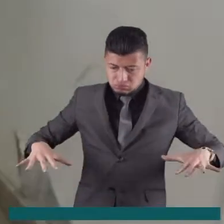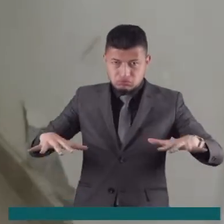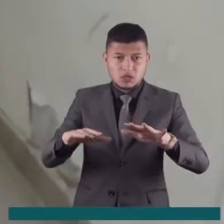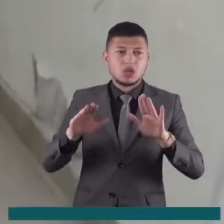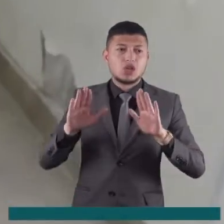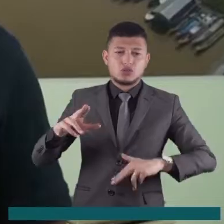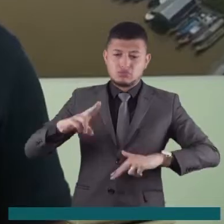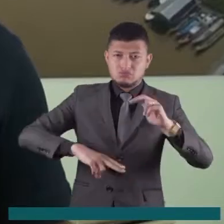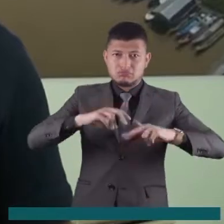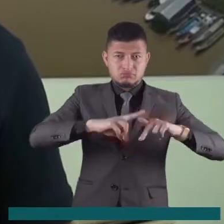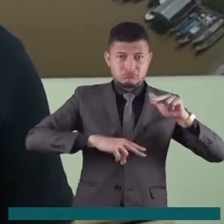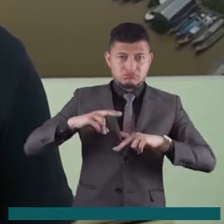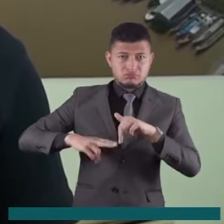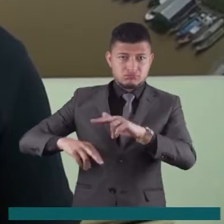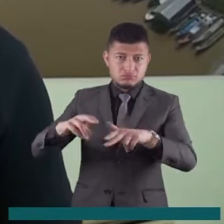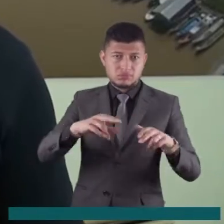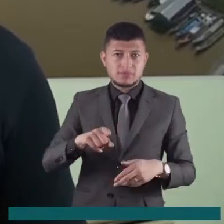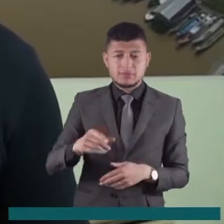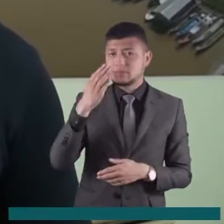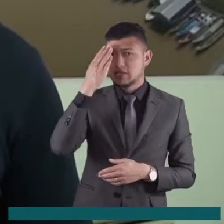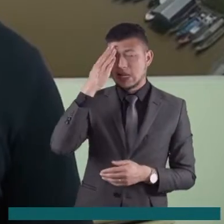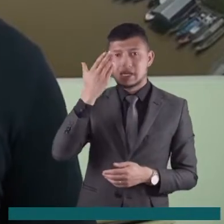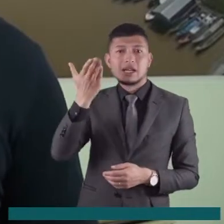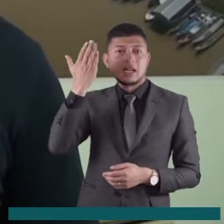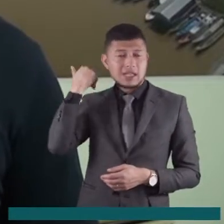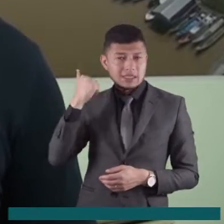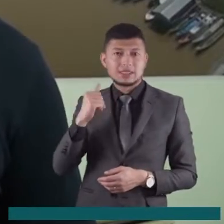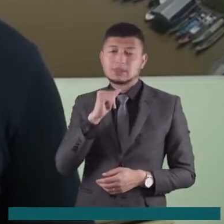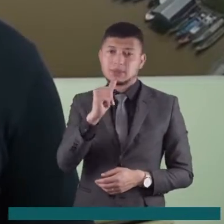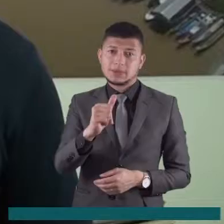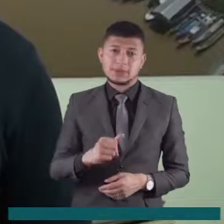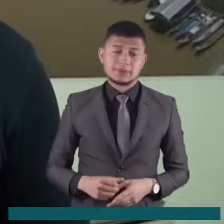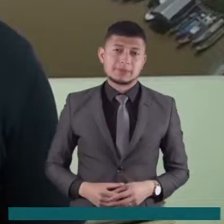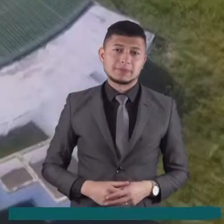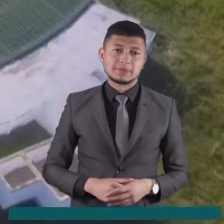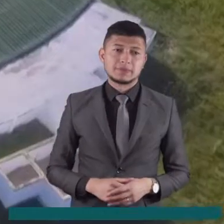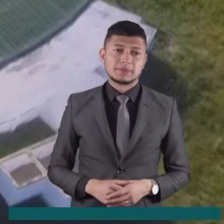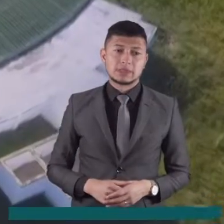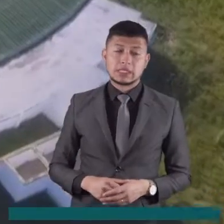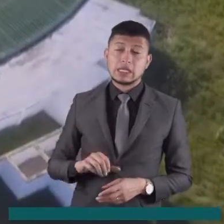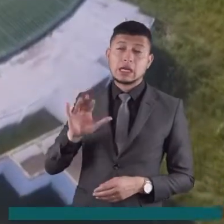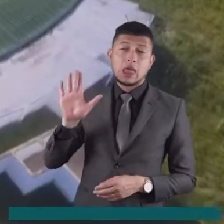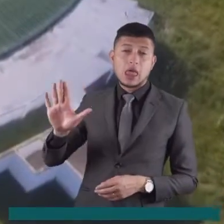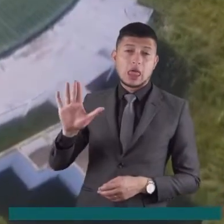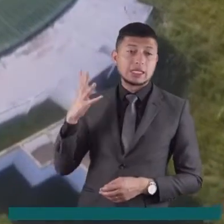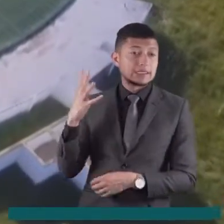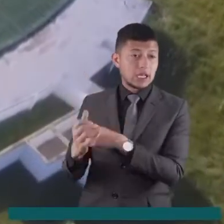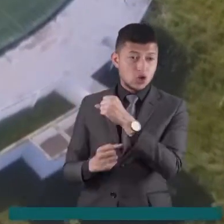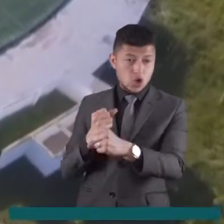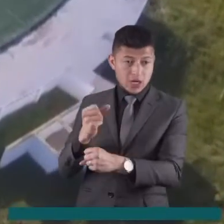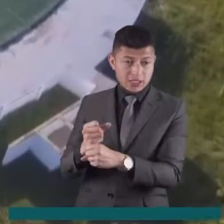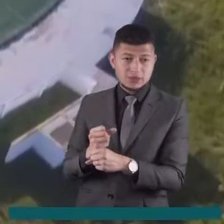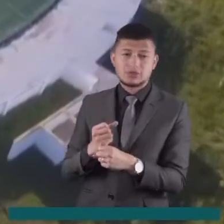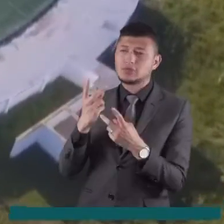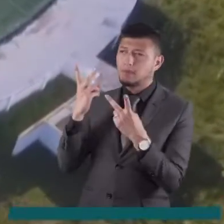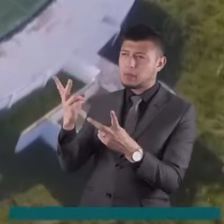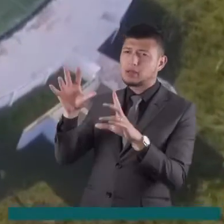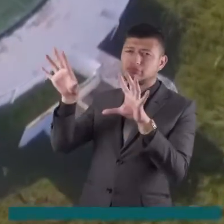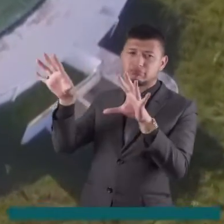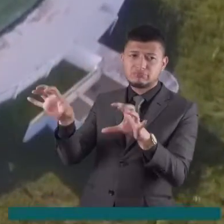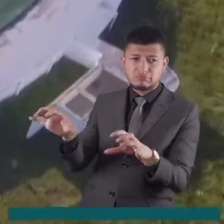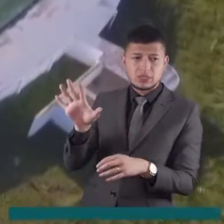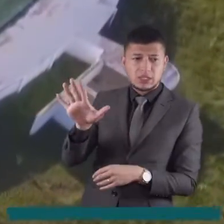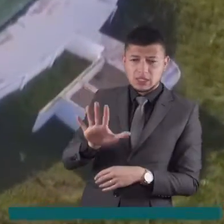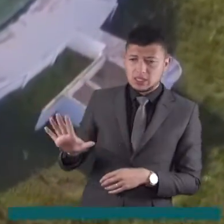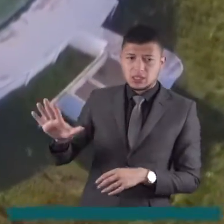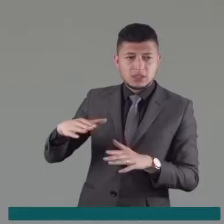física de esta obra en condiciones bien deterioradas. Tras 5 años de abandono de la obra, se evidencia el deterioro en